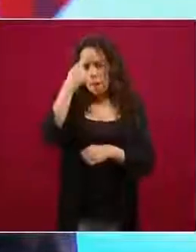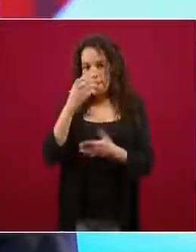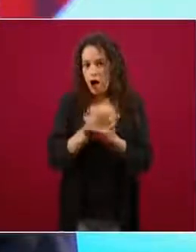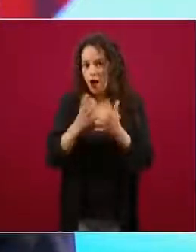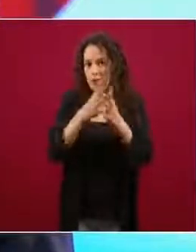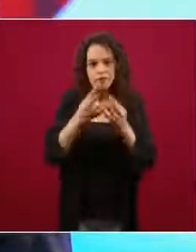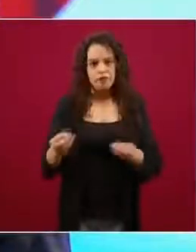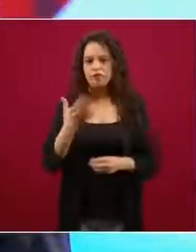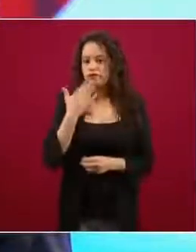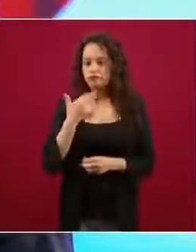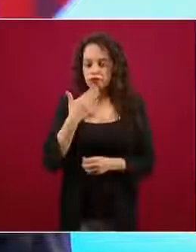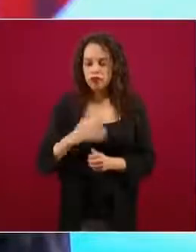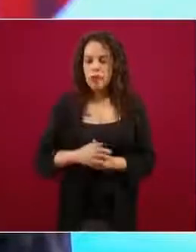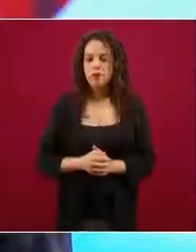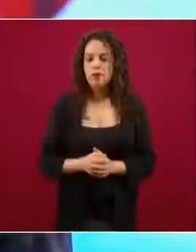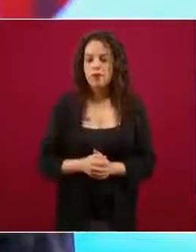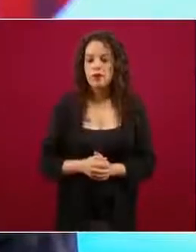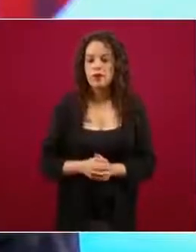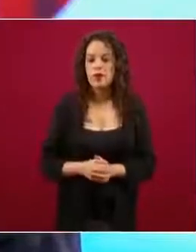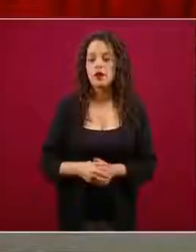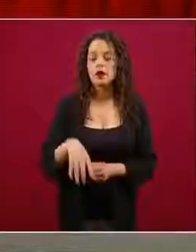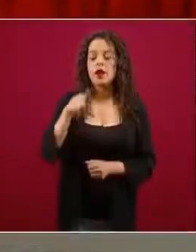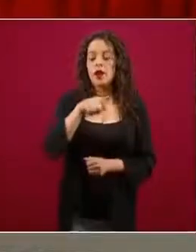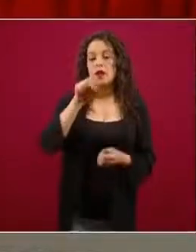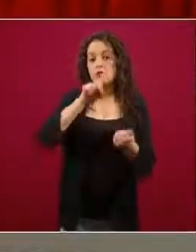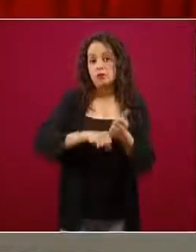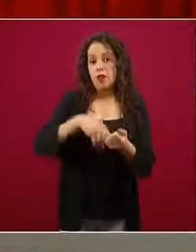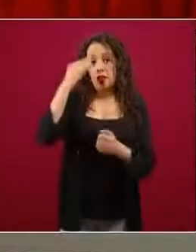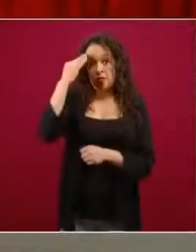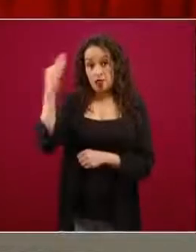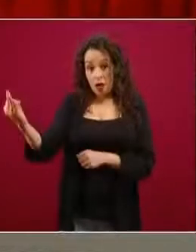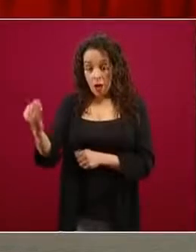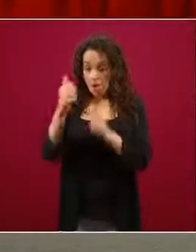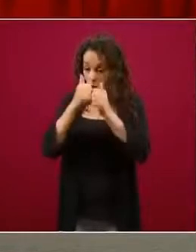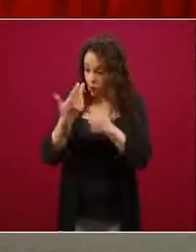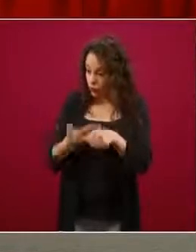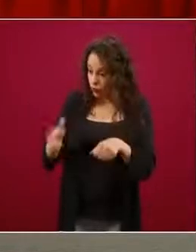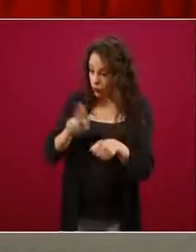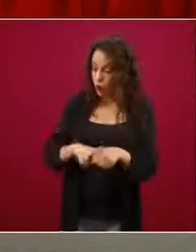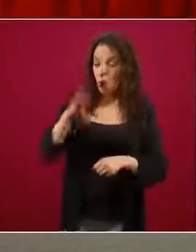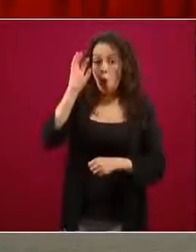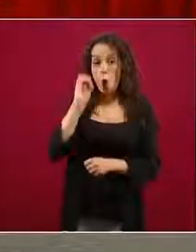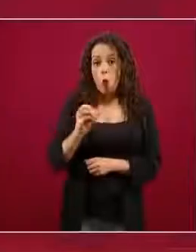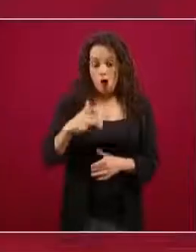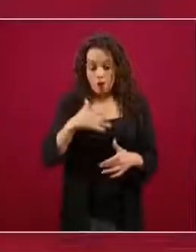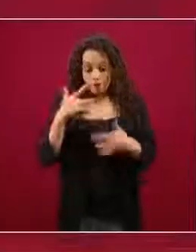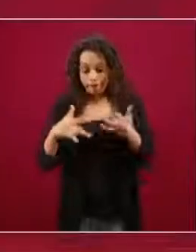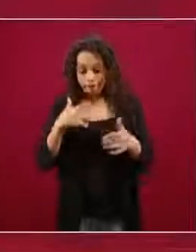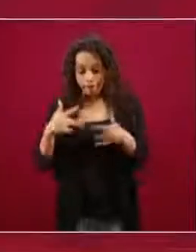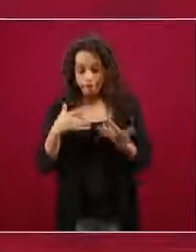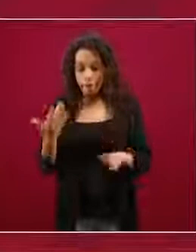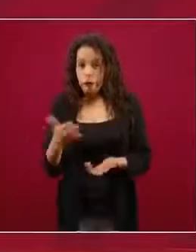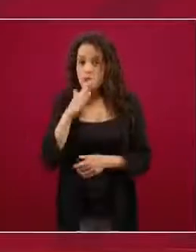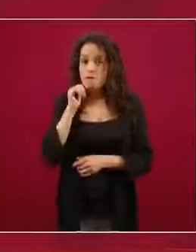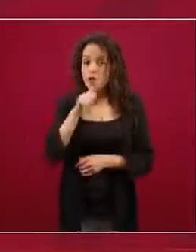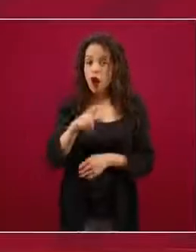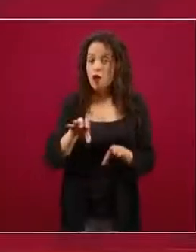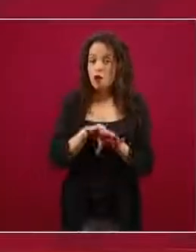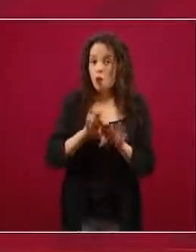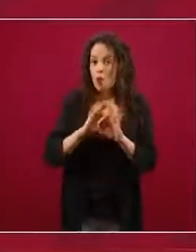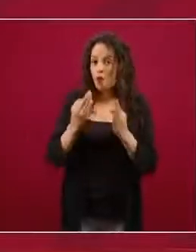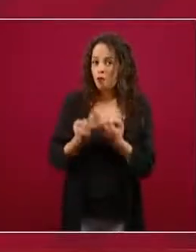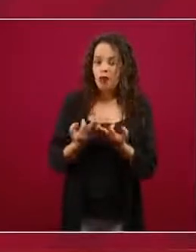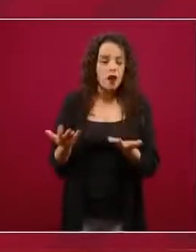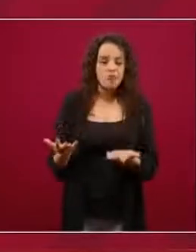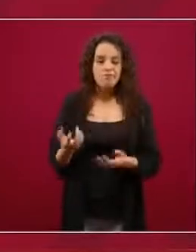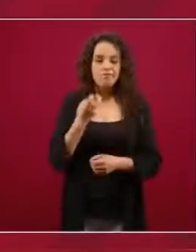la intensidad de los síntomas. No lo hay, desafortunadamente no lo hay. La dexametasona, efectivamente, como